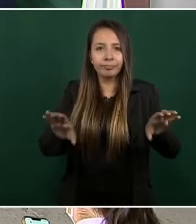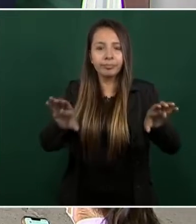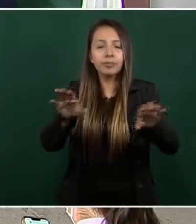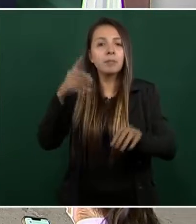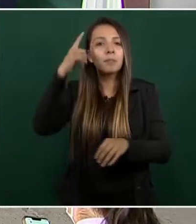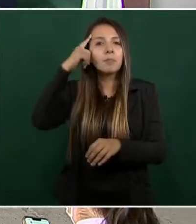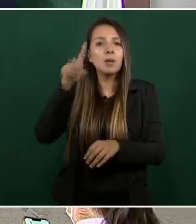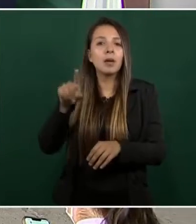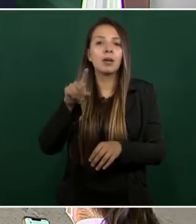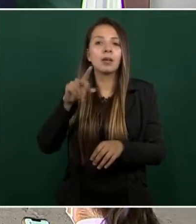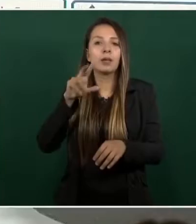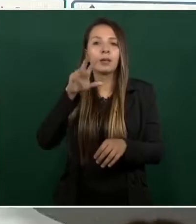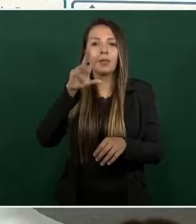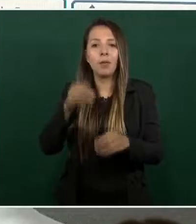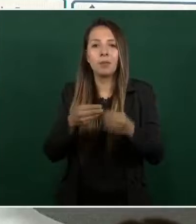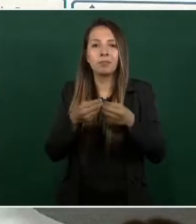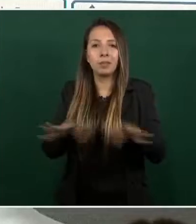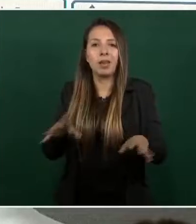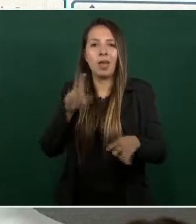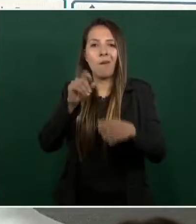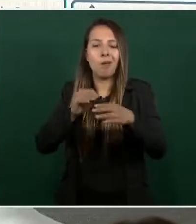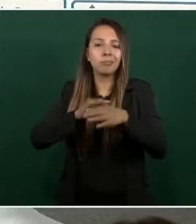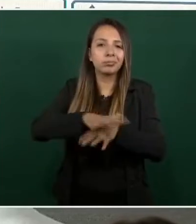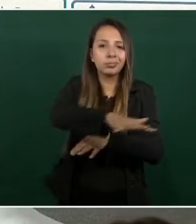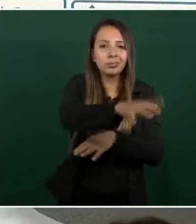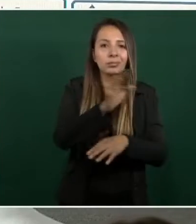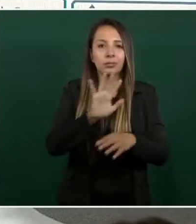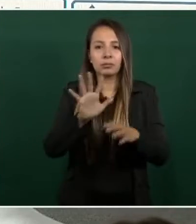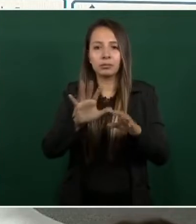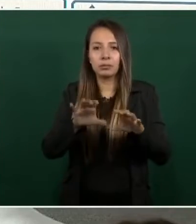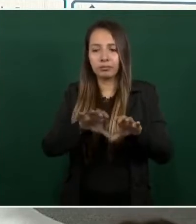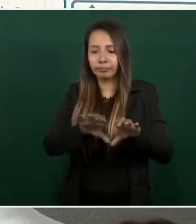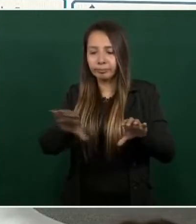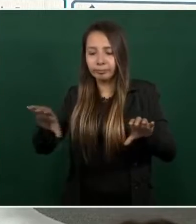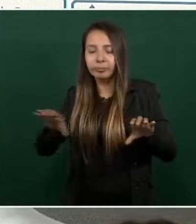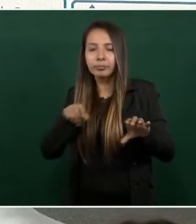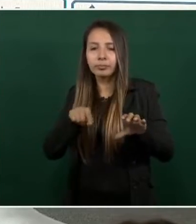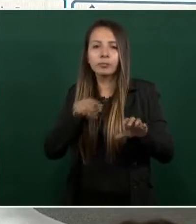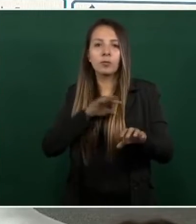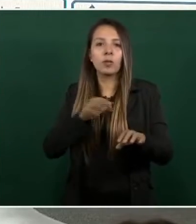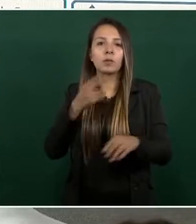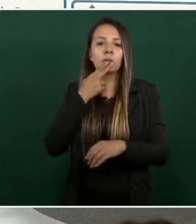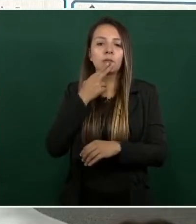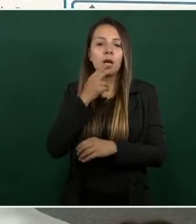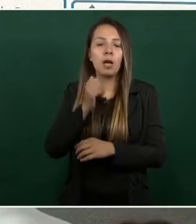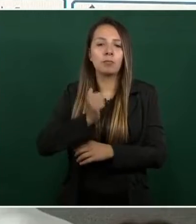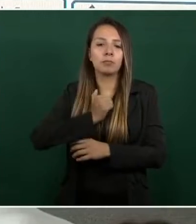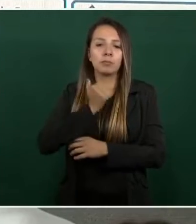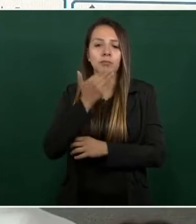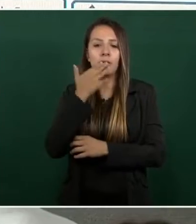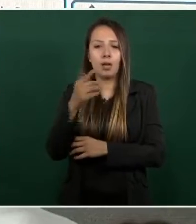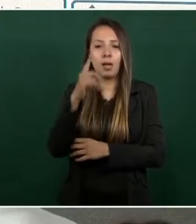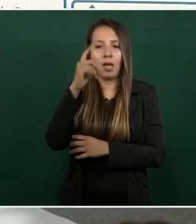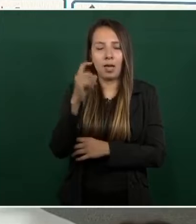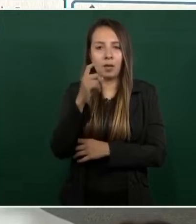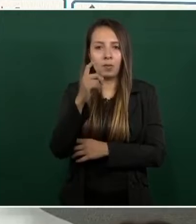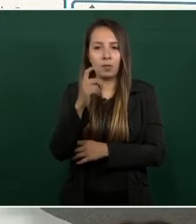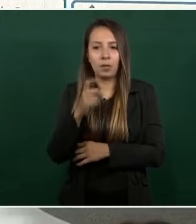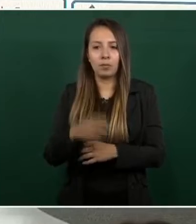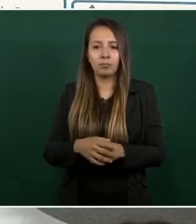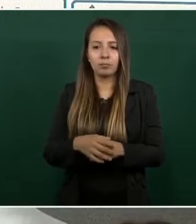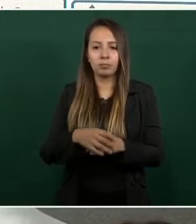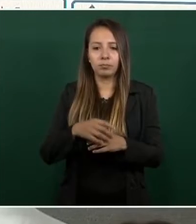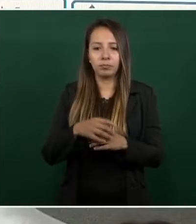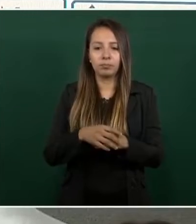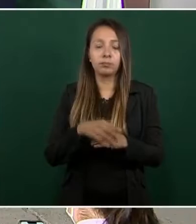puedan o evitar que se desperdicie el agua, sino que estén canalizados y pueda aprovecharse más el agua que va por los